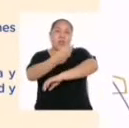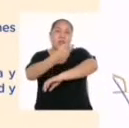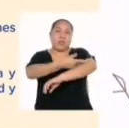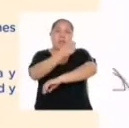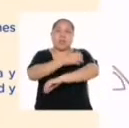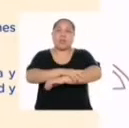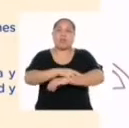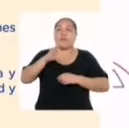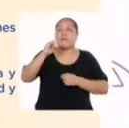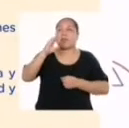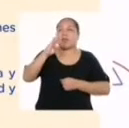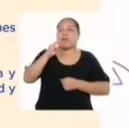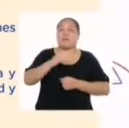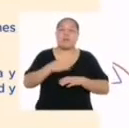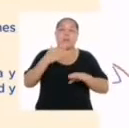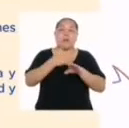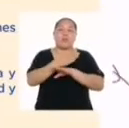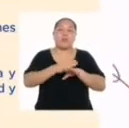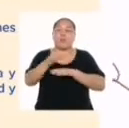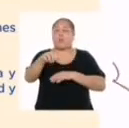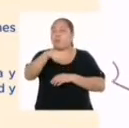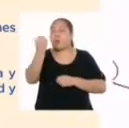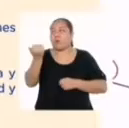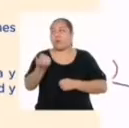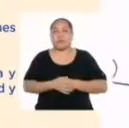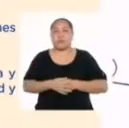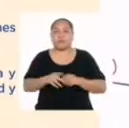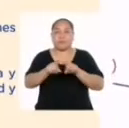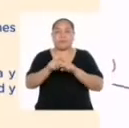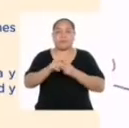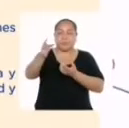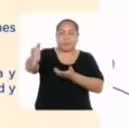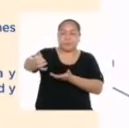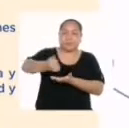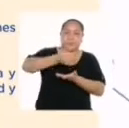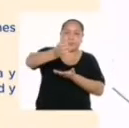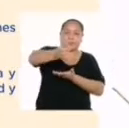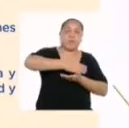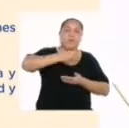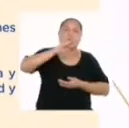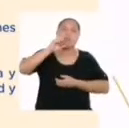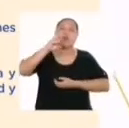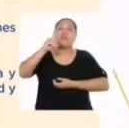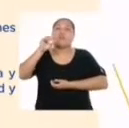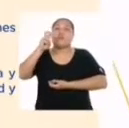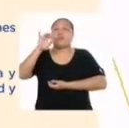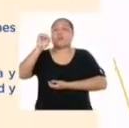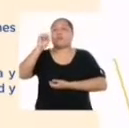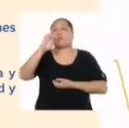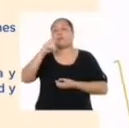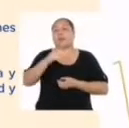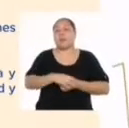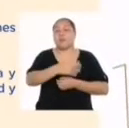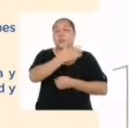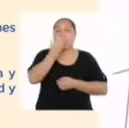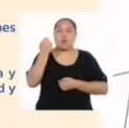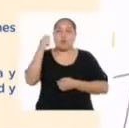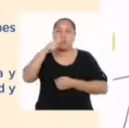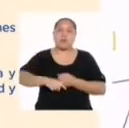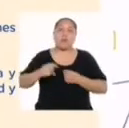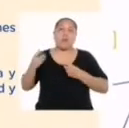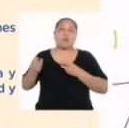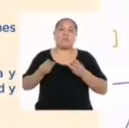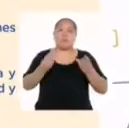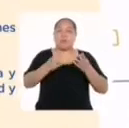lana, fibra, madera y derivados, así como la recuperación de la biodiversidad y mejoramiento del medio